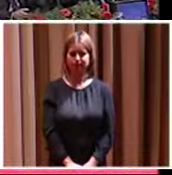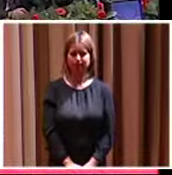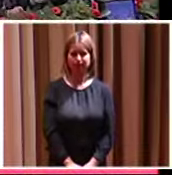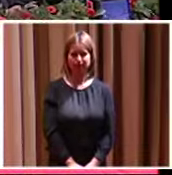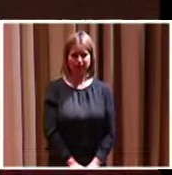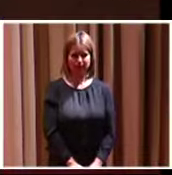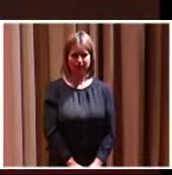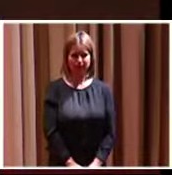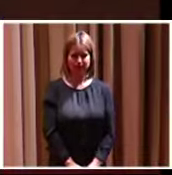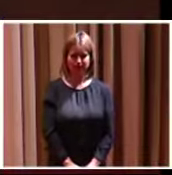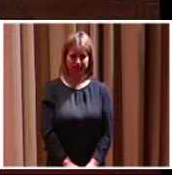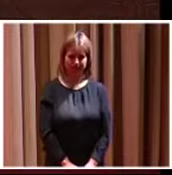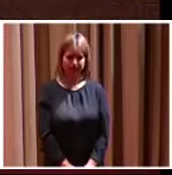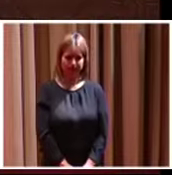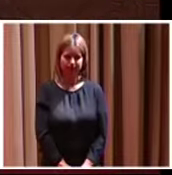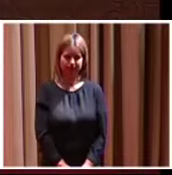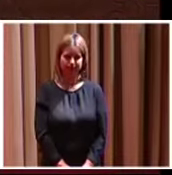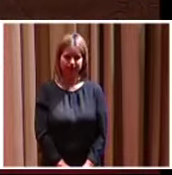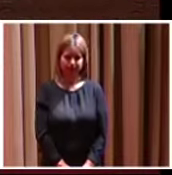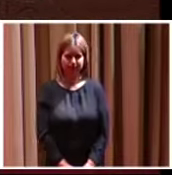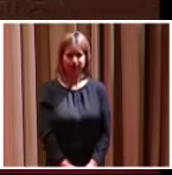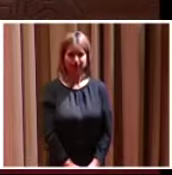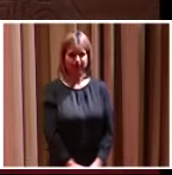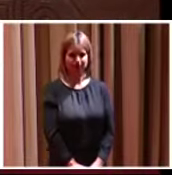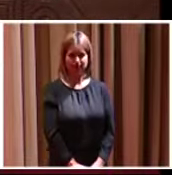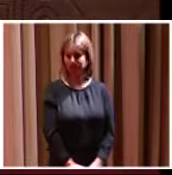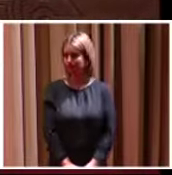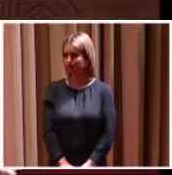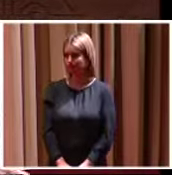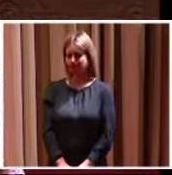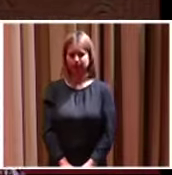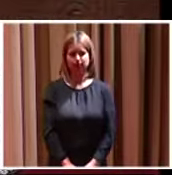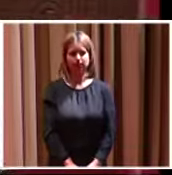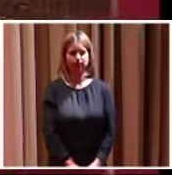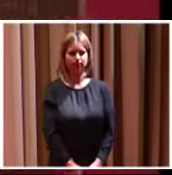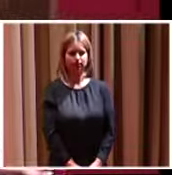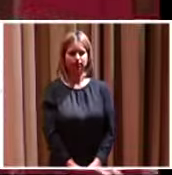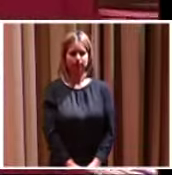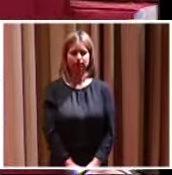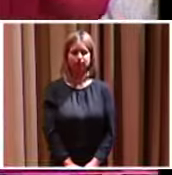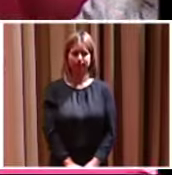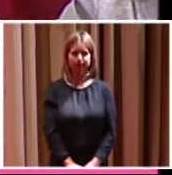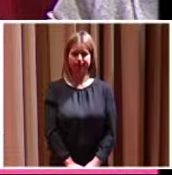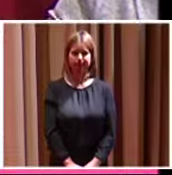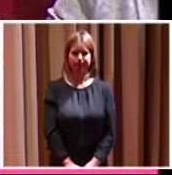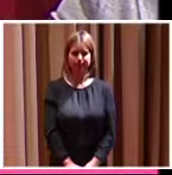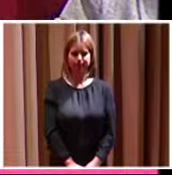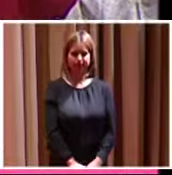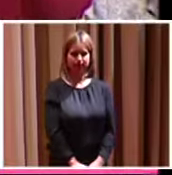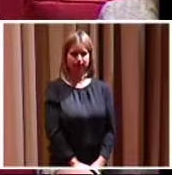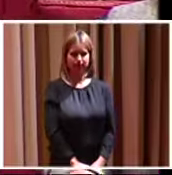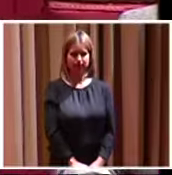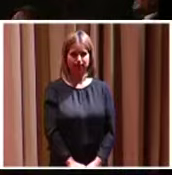Falla, la colina de la Sabica. Un orgullo, ha dicho, ver en este escenario a personas e instituciones tan ilustres de Granada. Son